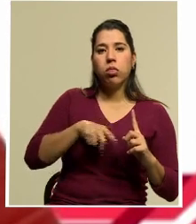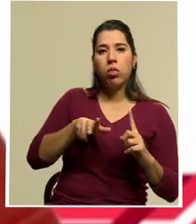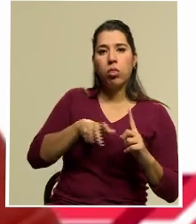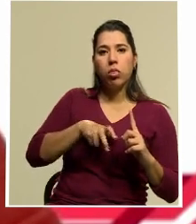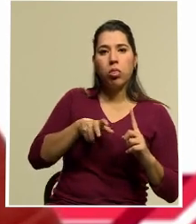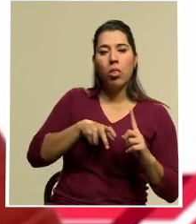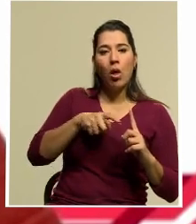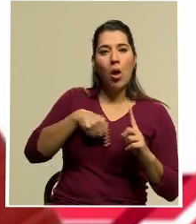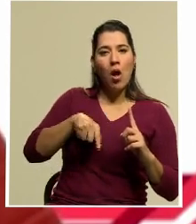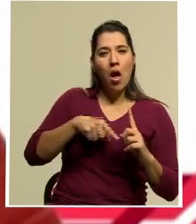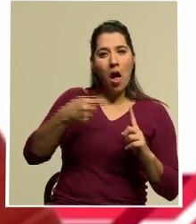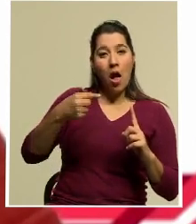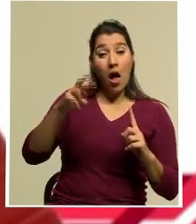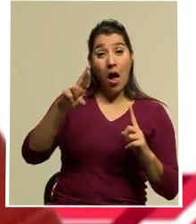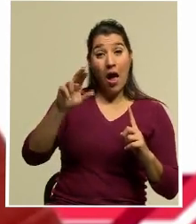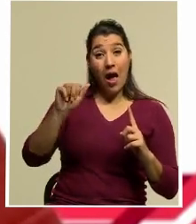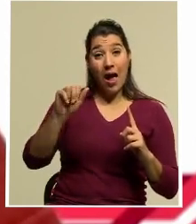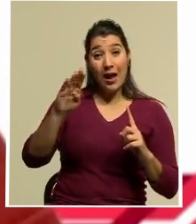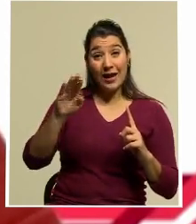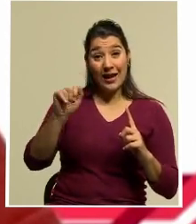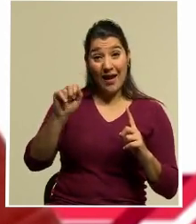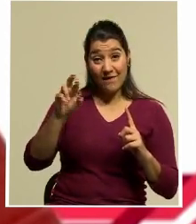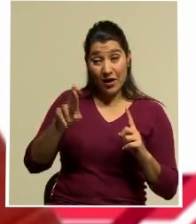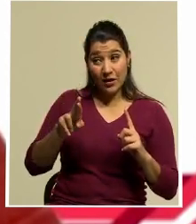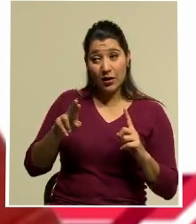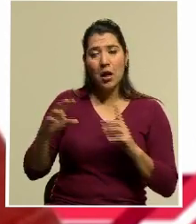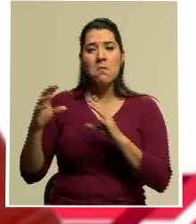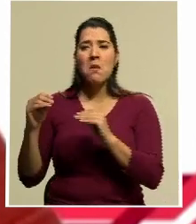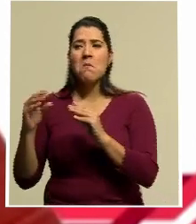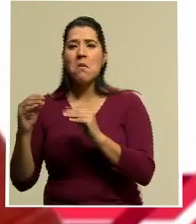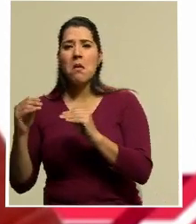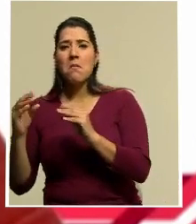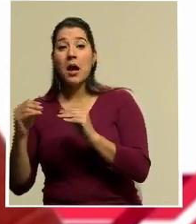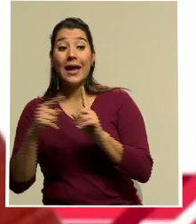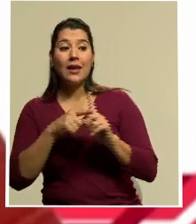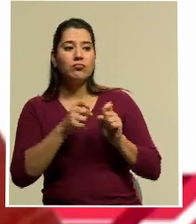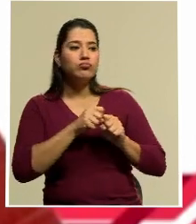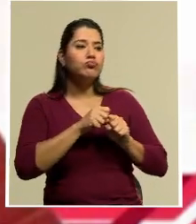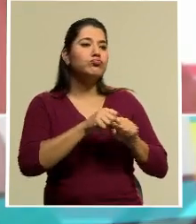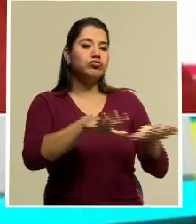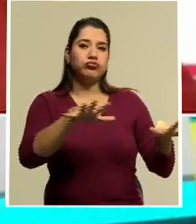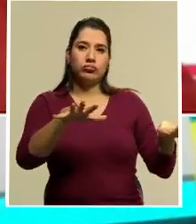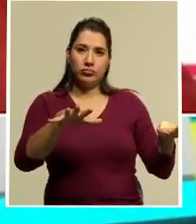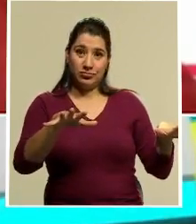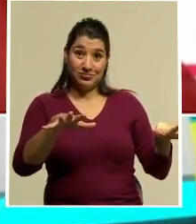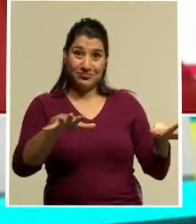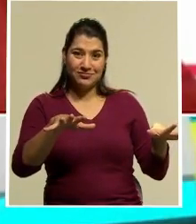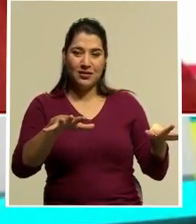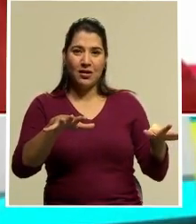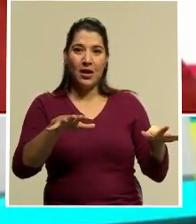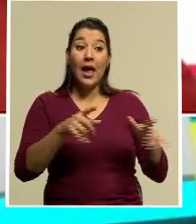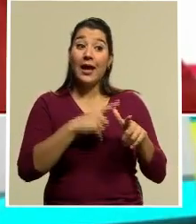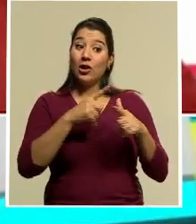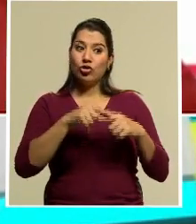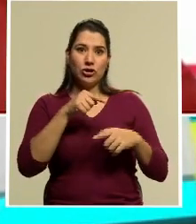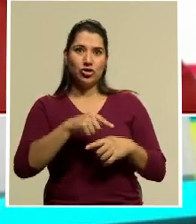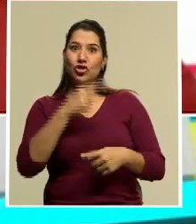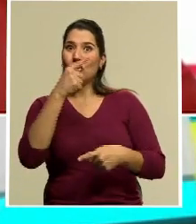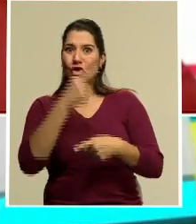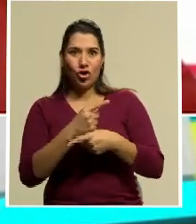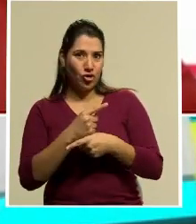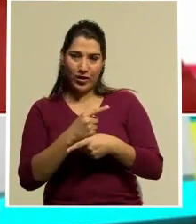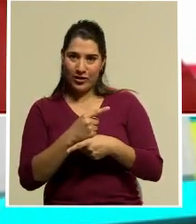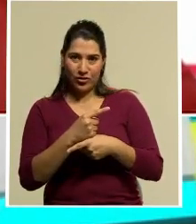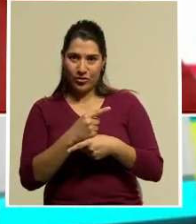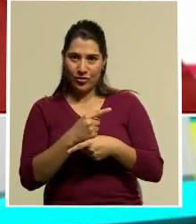cual constituiría eventualmente un delito, y ese delito está siendo investigado por denuncia